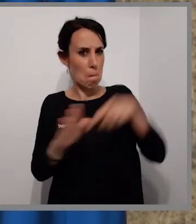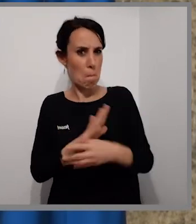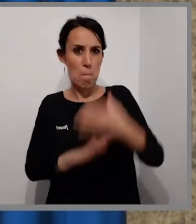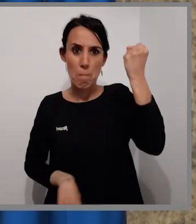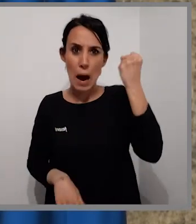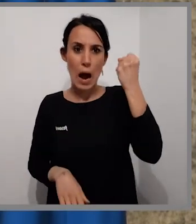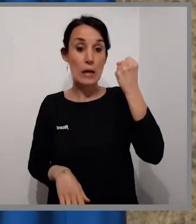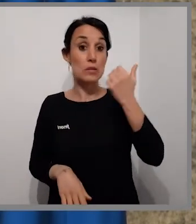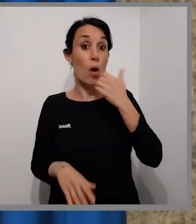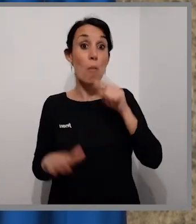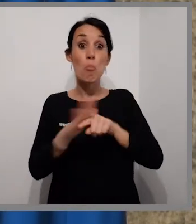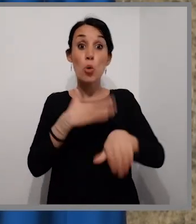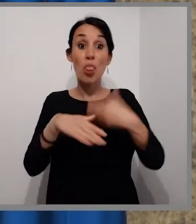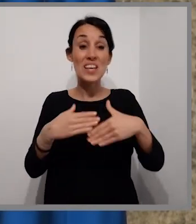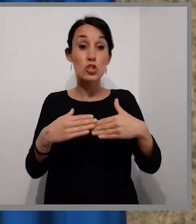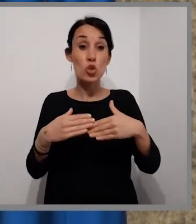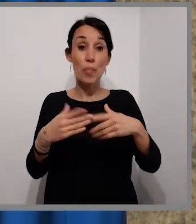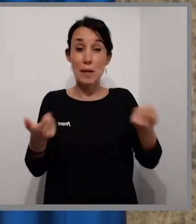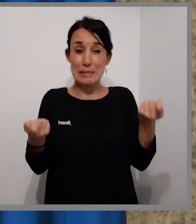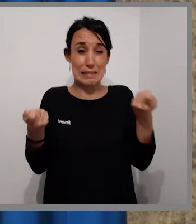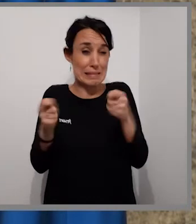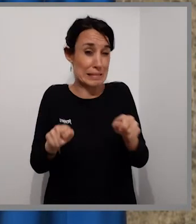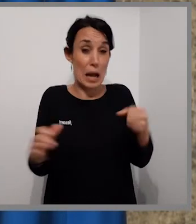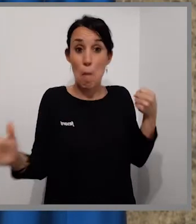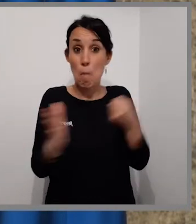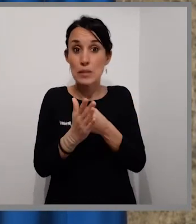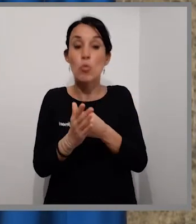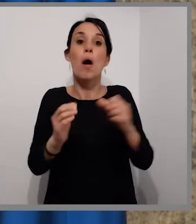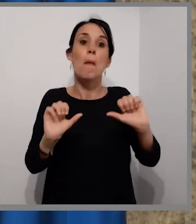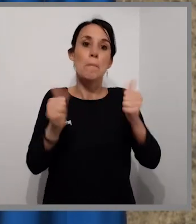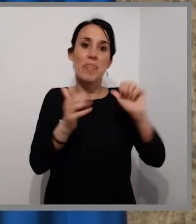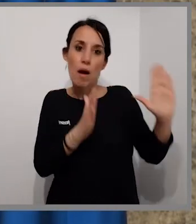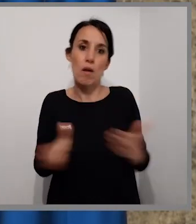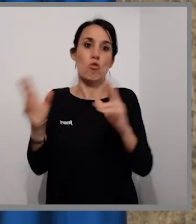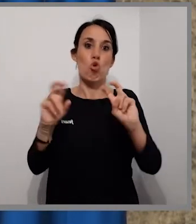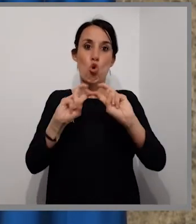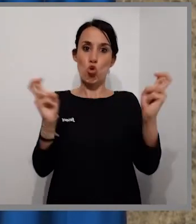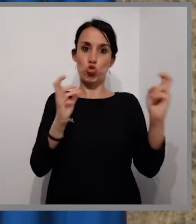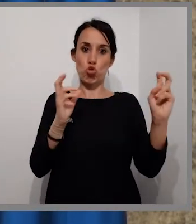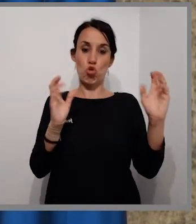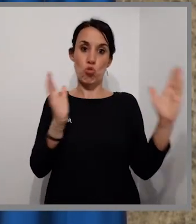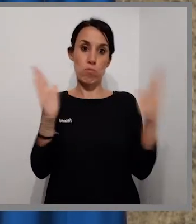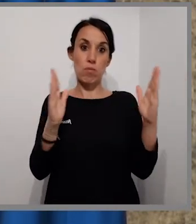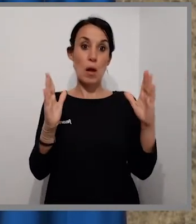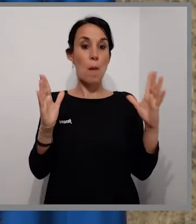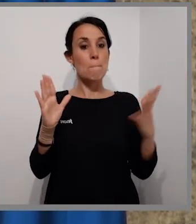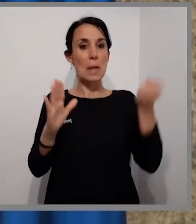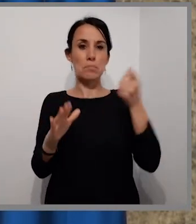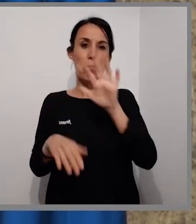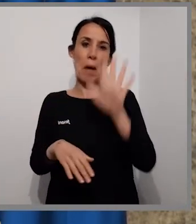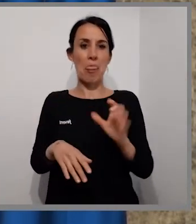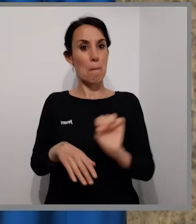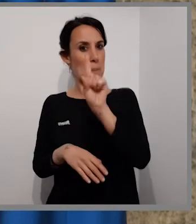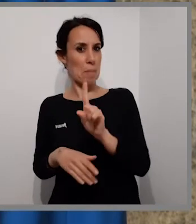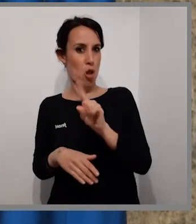las actividades económicas y cuando acabe este proceso de mayor restricción empezará otro que vendrá más vinculado al